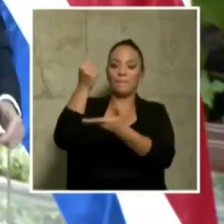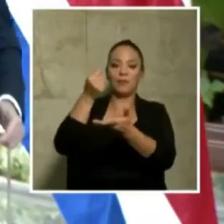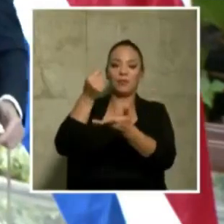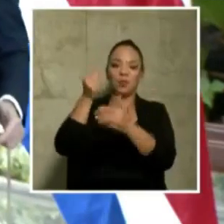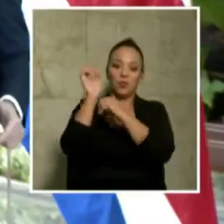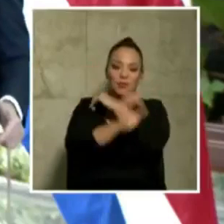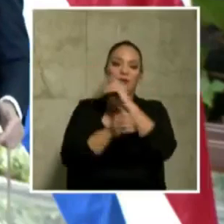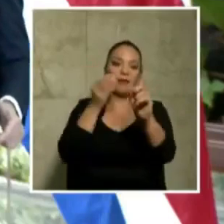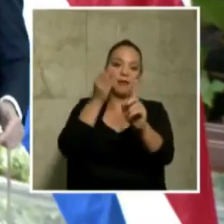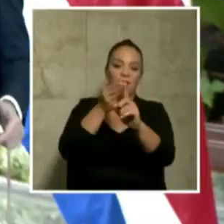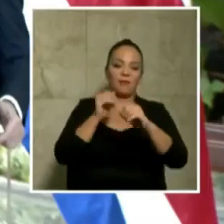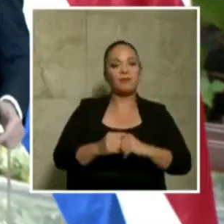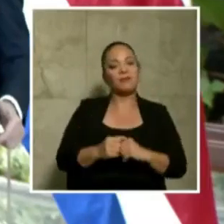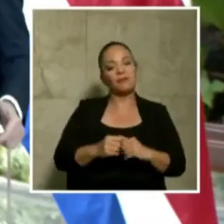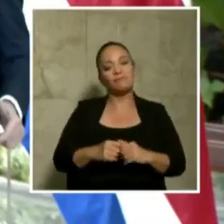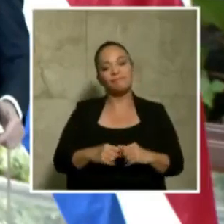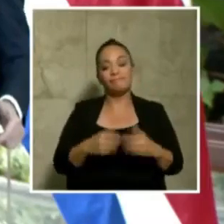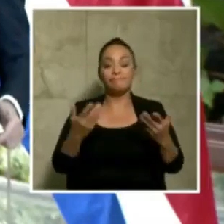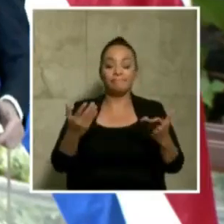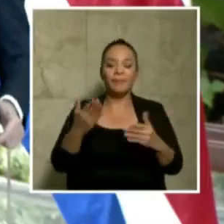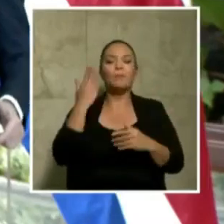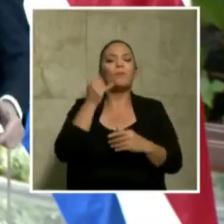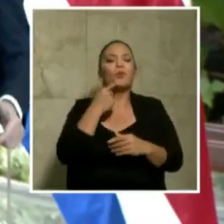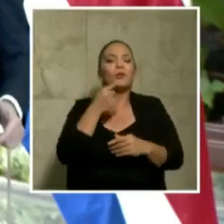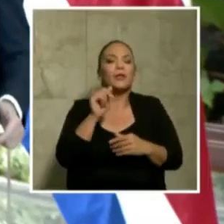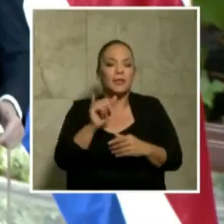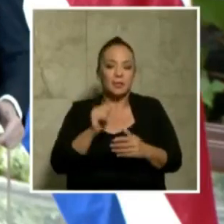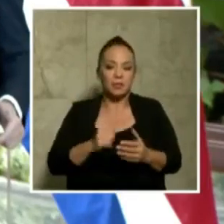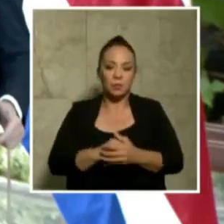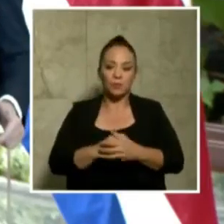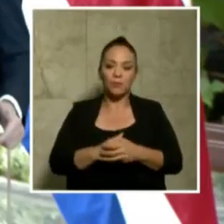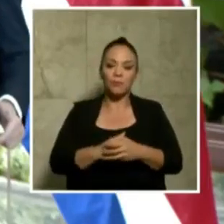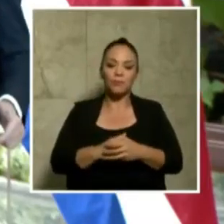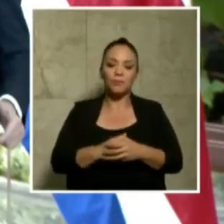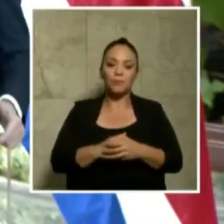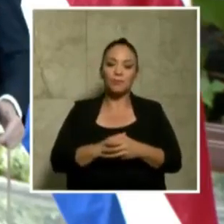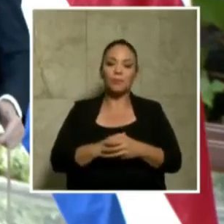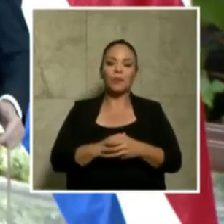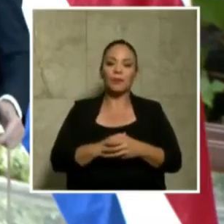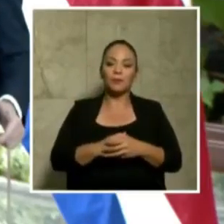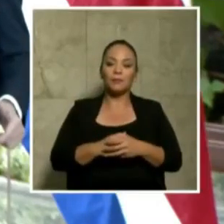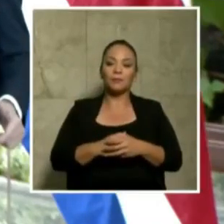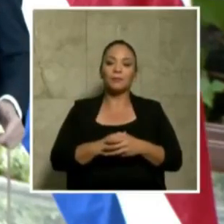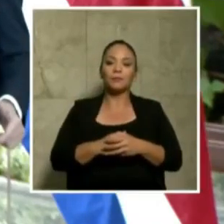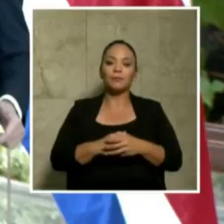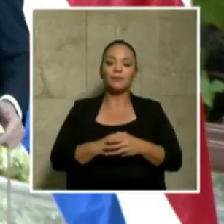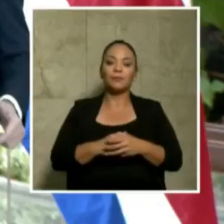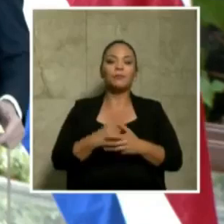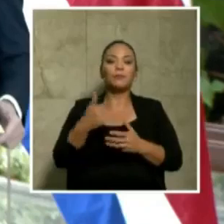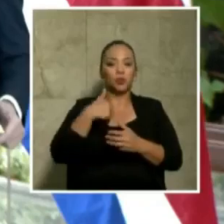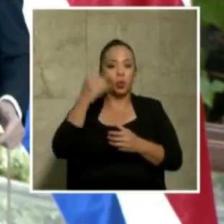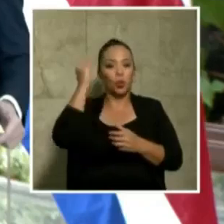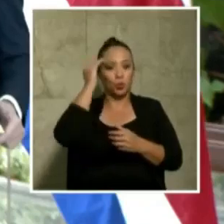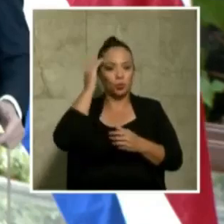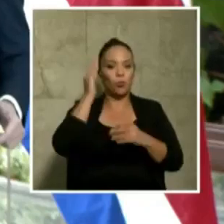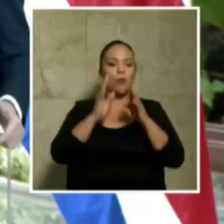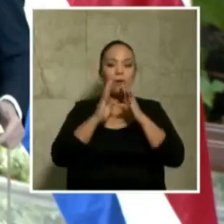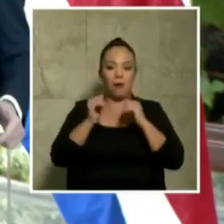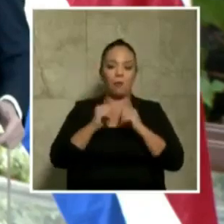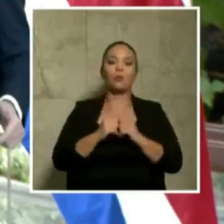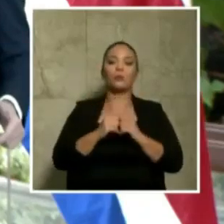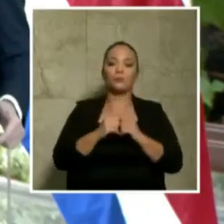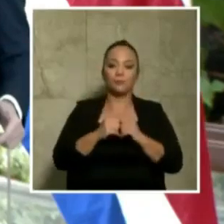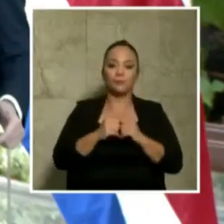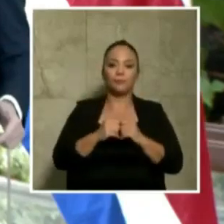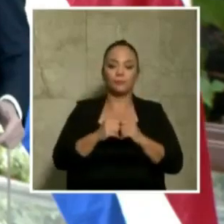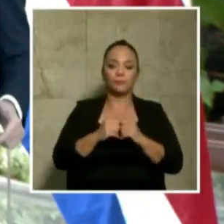yo digo eso? Vean, yo conozco, hablo, vengo de